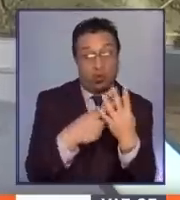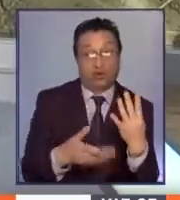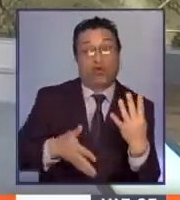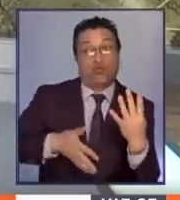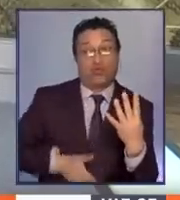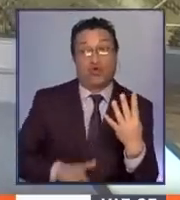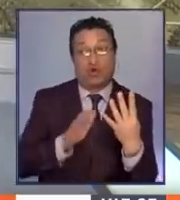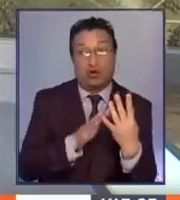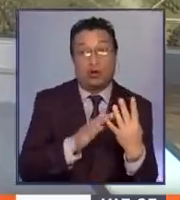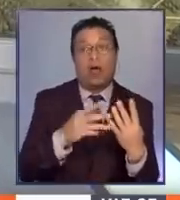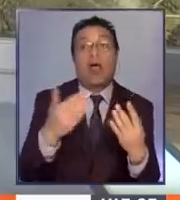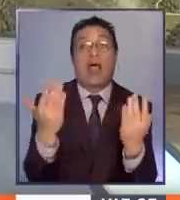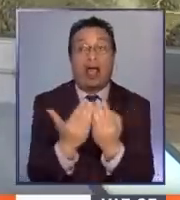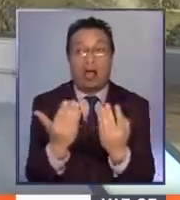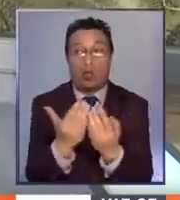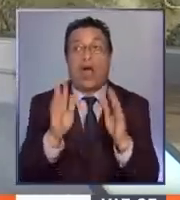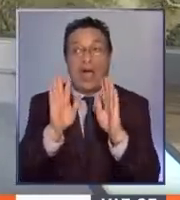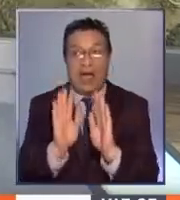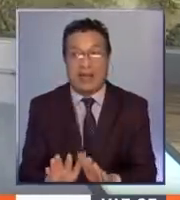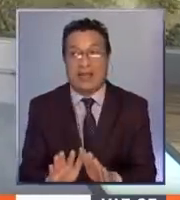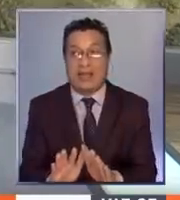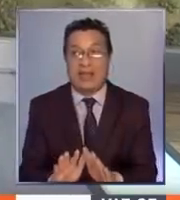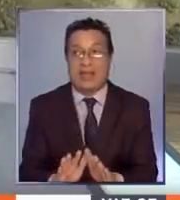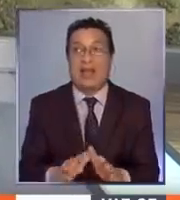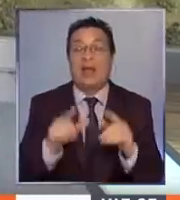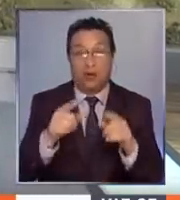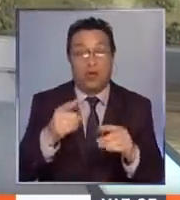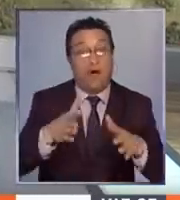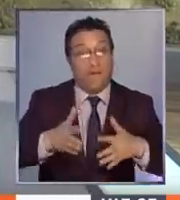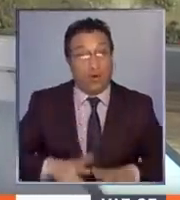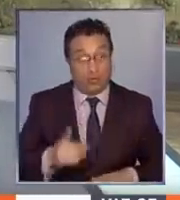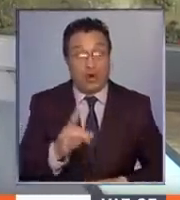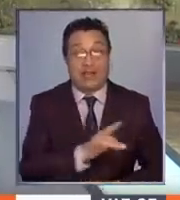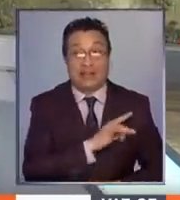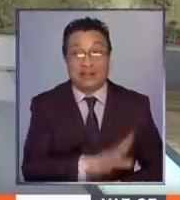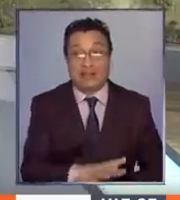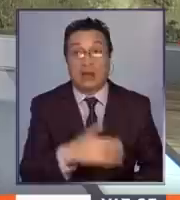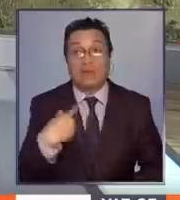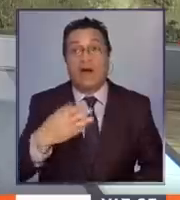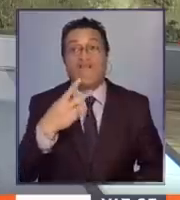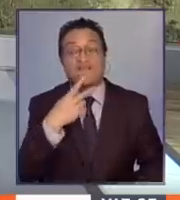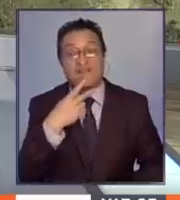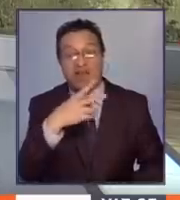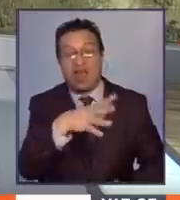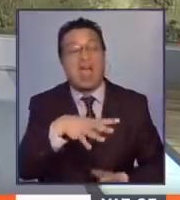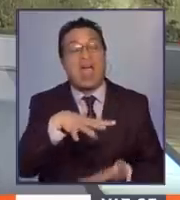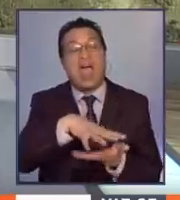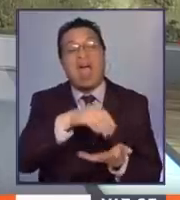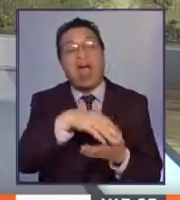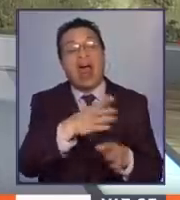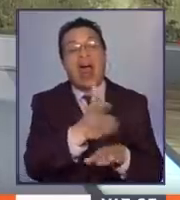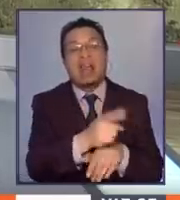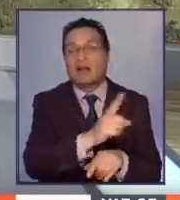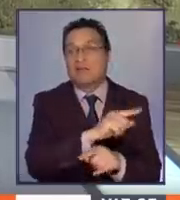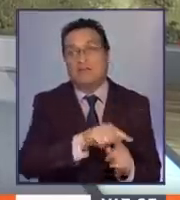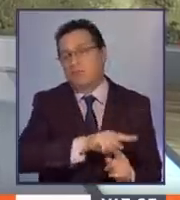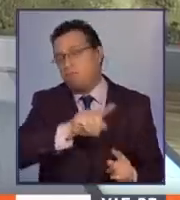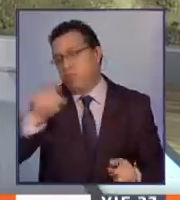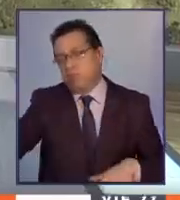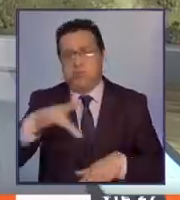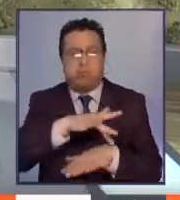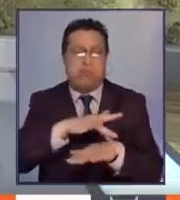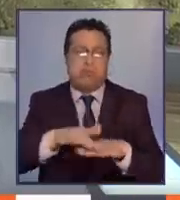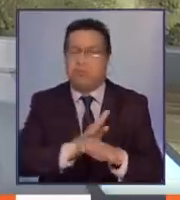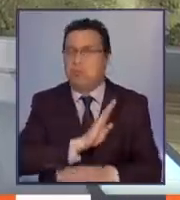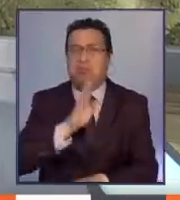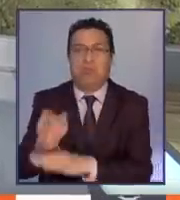se educaron ahí. Su fundador es un chileno que un día, cansado de vivir en la ciudad, se fue a hacer patria en medio de la nada. La